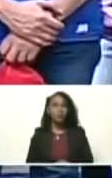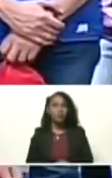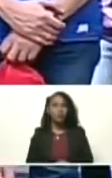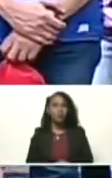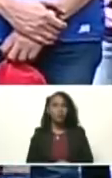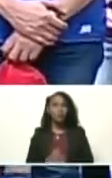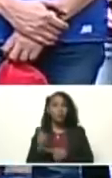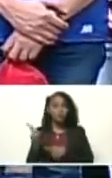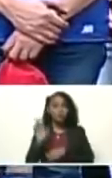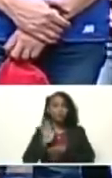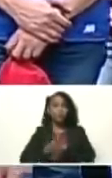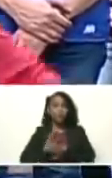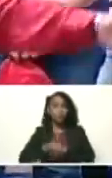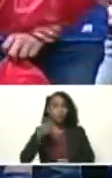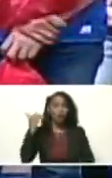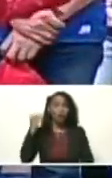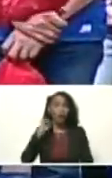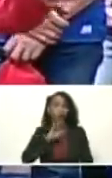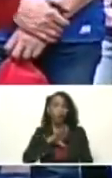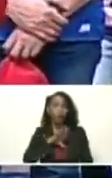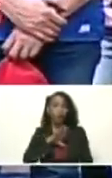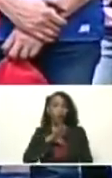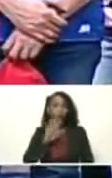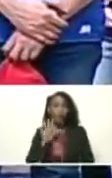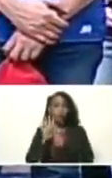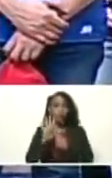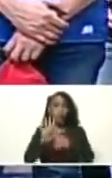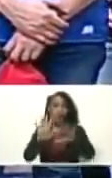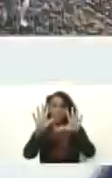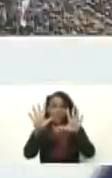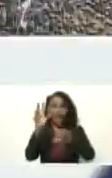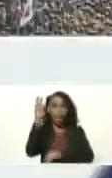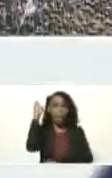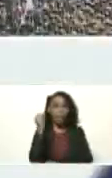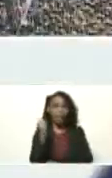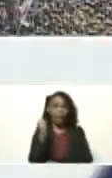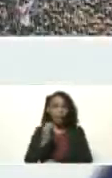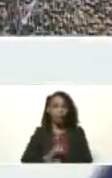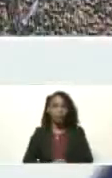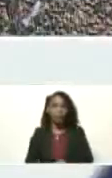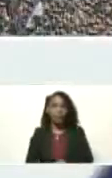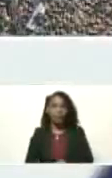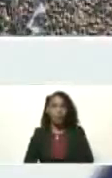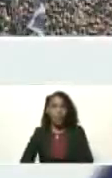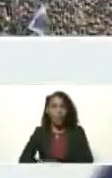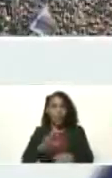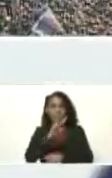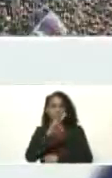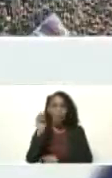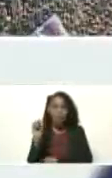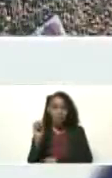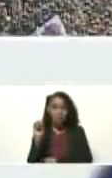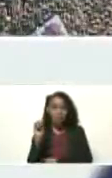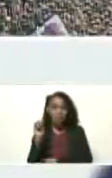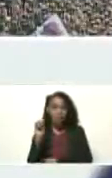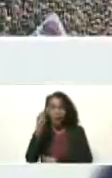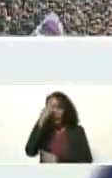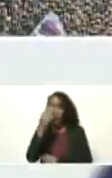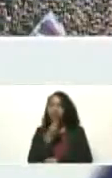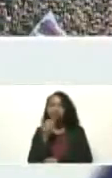Y así fue. Y aparecieron 10 por Petare. Y aparecieron 20 por Los